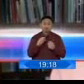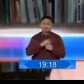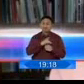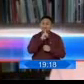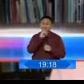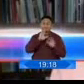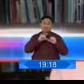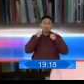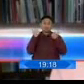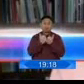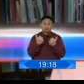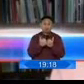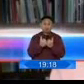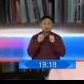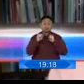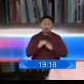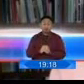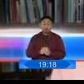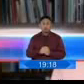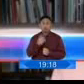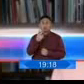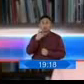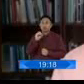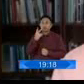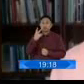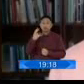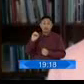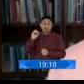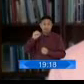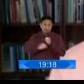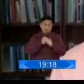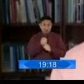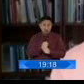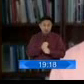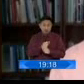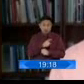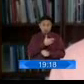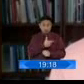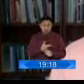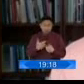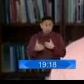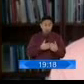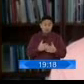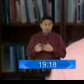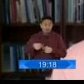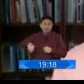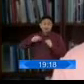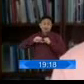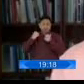gobernado en buena medida en estos 20, 30 años sin ser presidente, sin tener el ejecutivo,